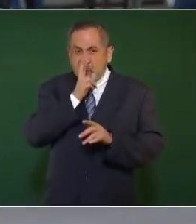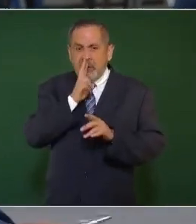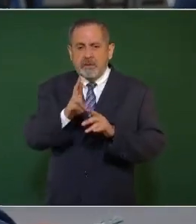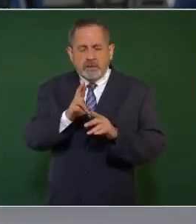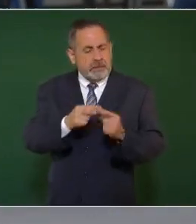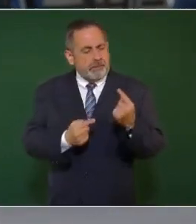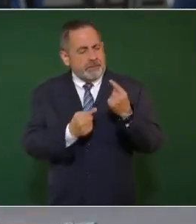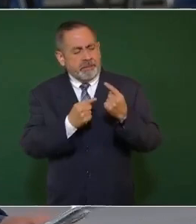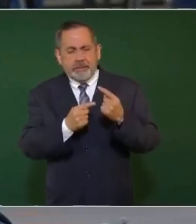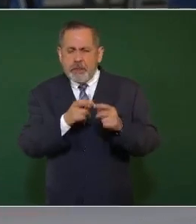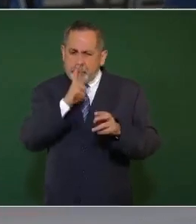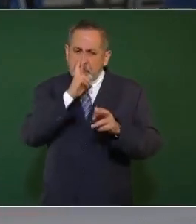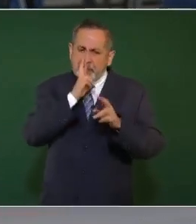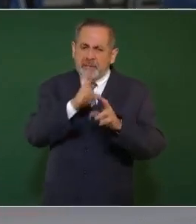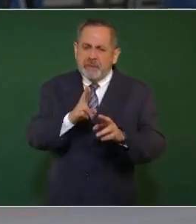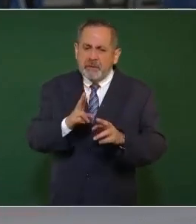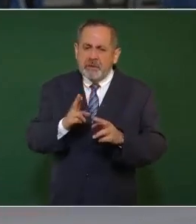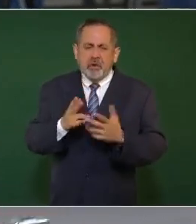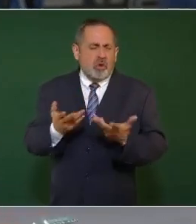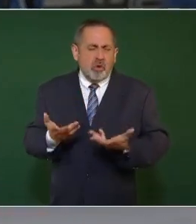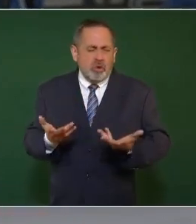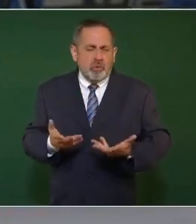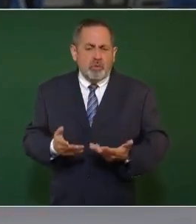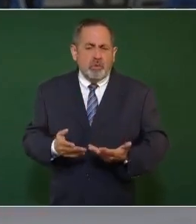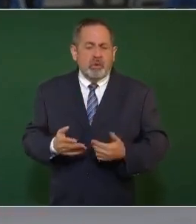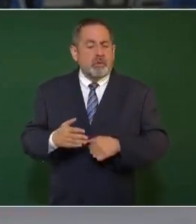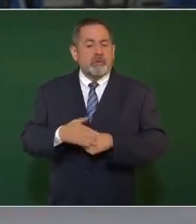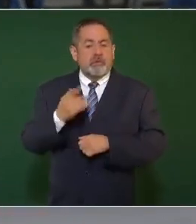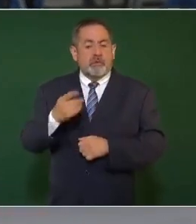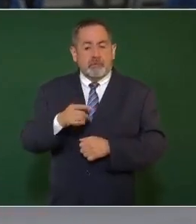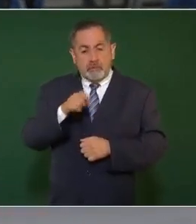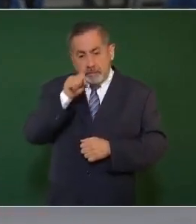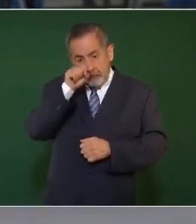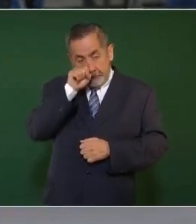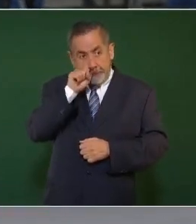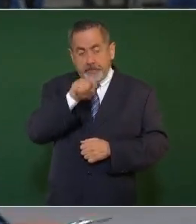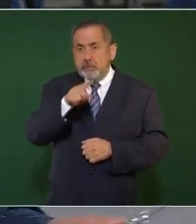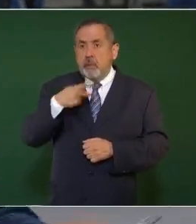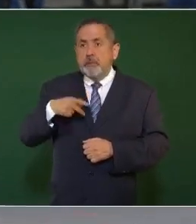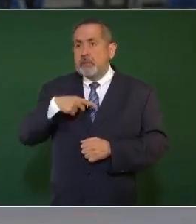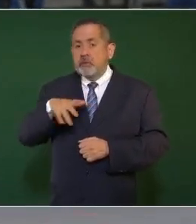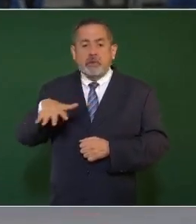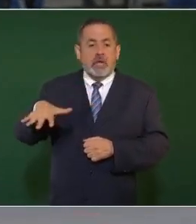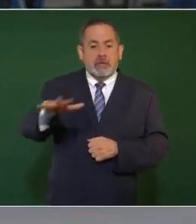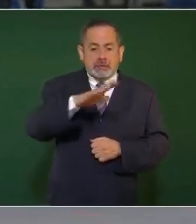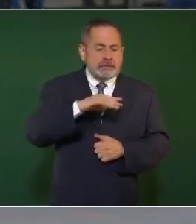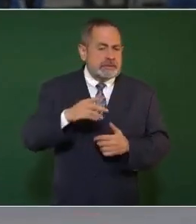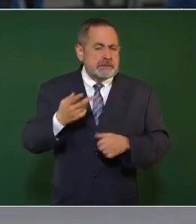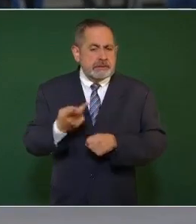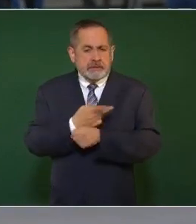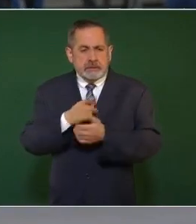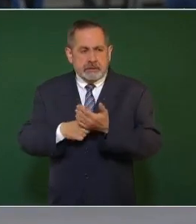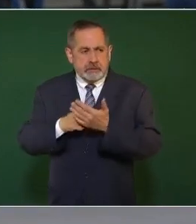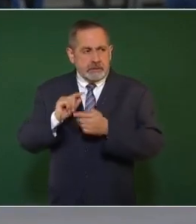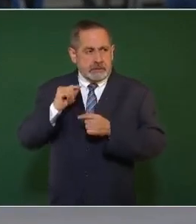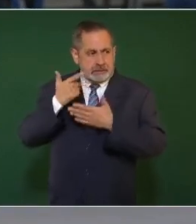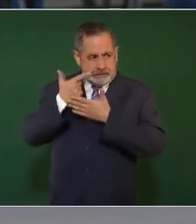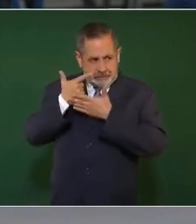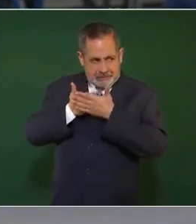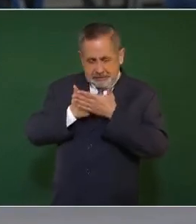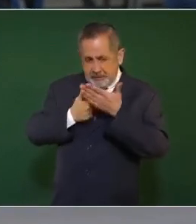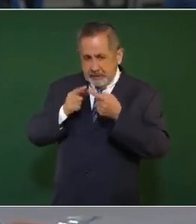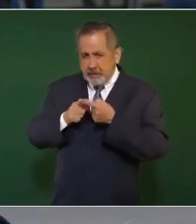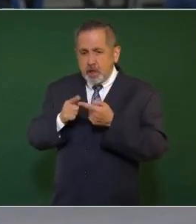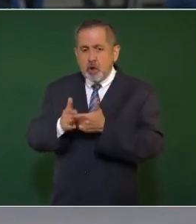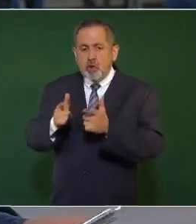embate? Porque al final de cuentas también la propia gente lo dice, se hizo una encuesta reciente en Grupo